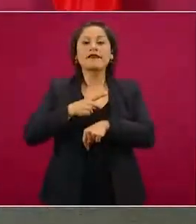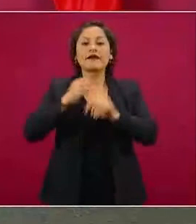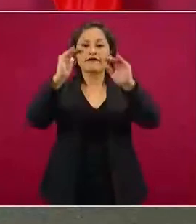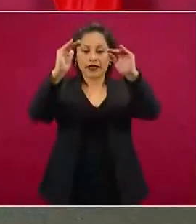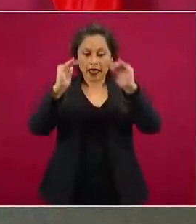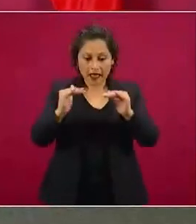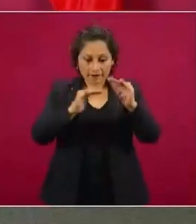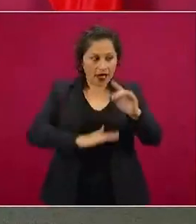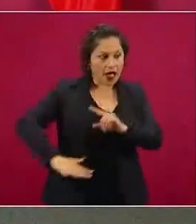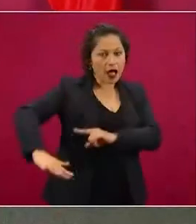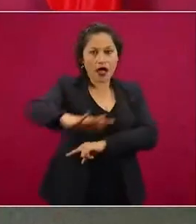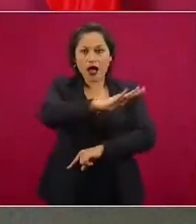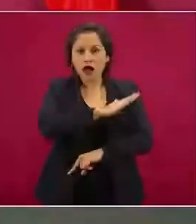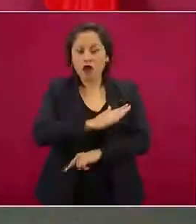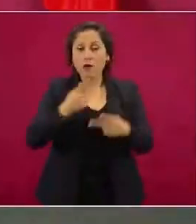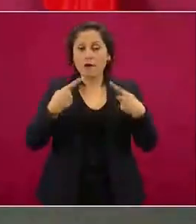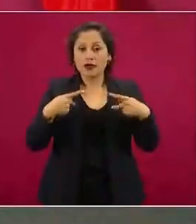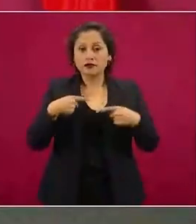Es un